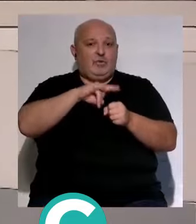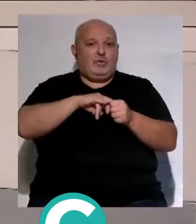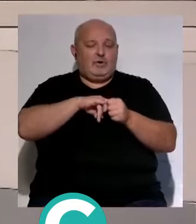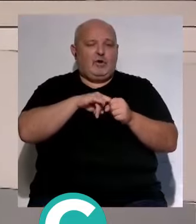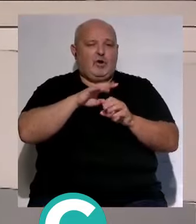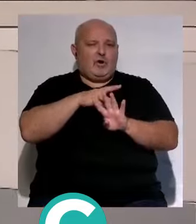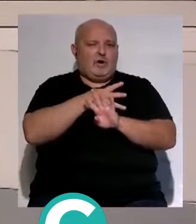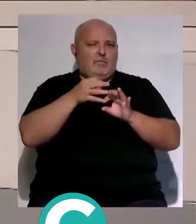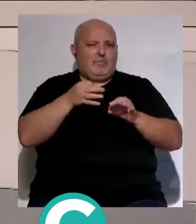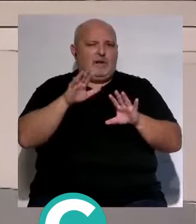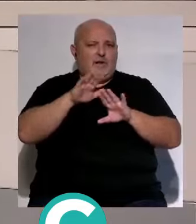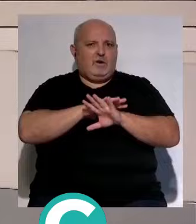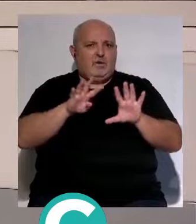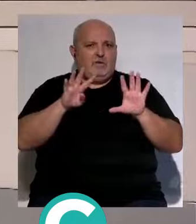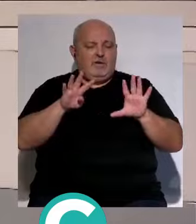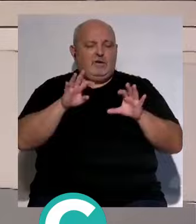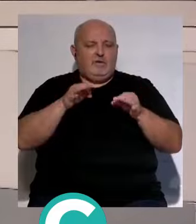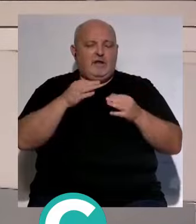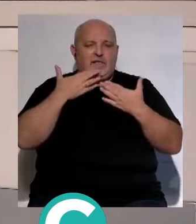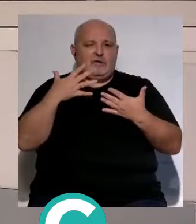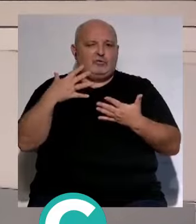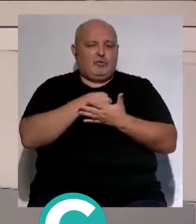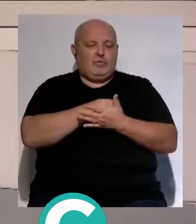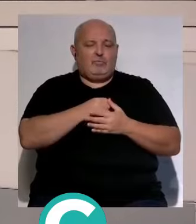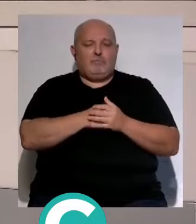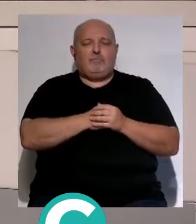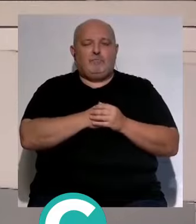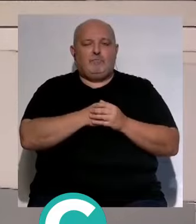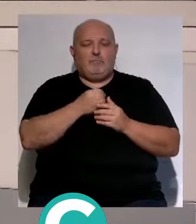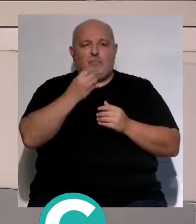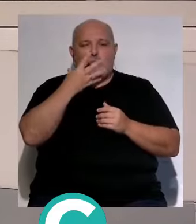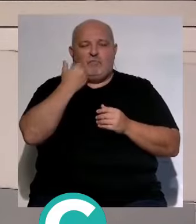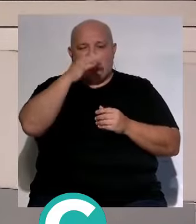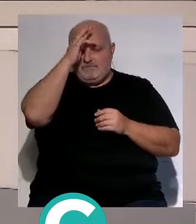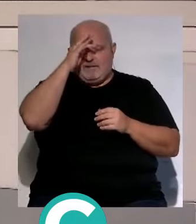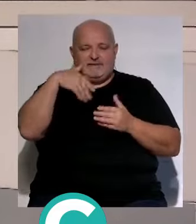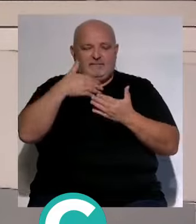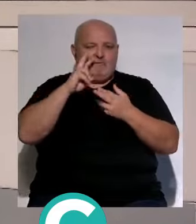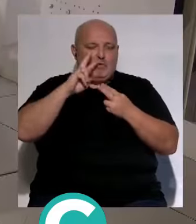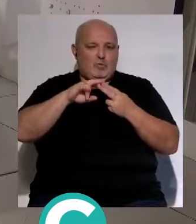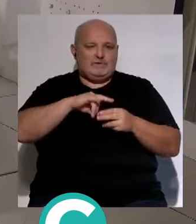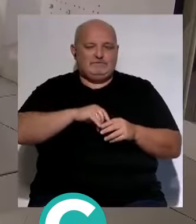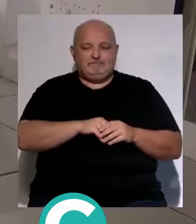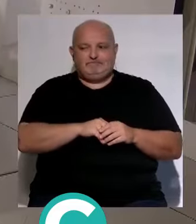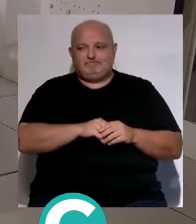horario habitual a partir de las 9. Como siempre, gracias por su atención y muy buenas noches.